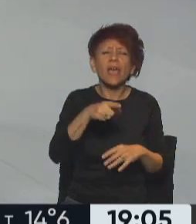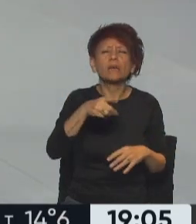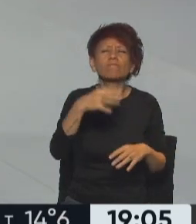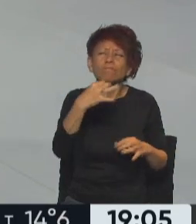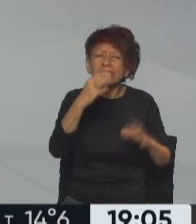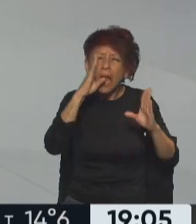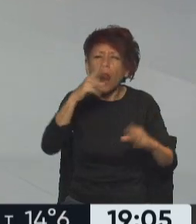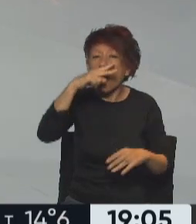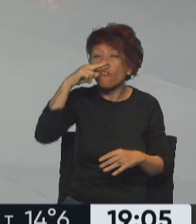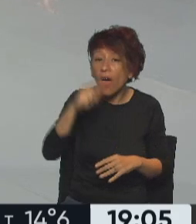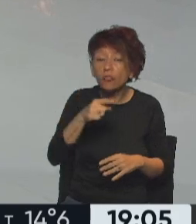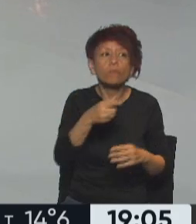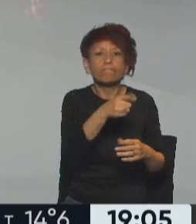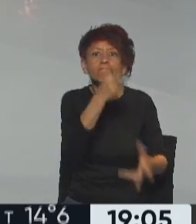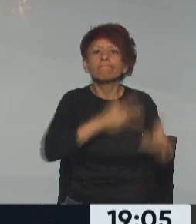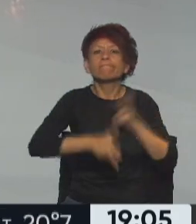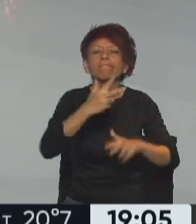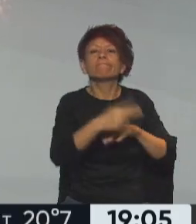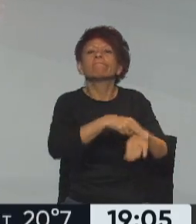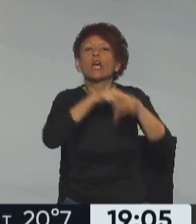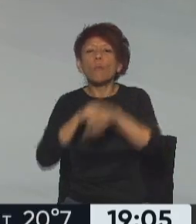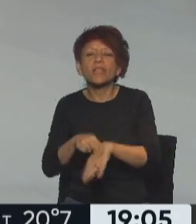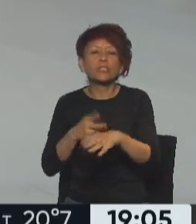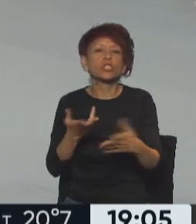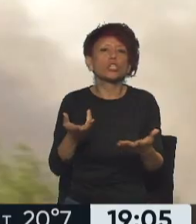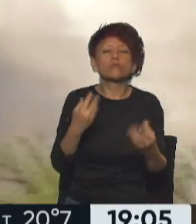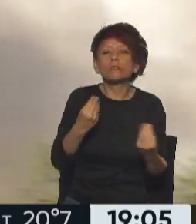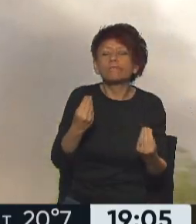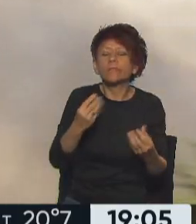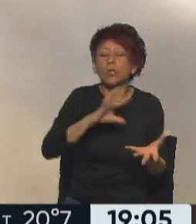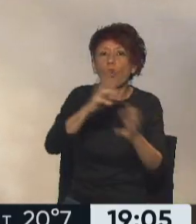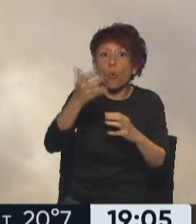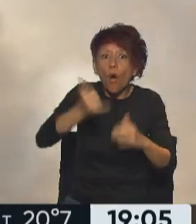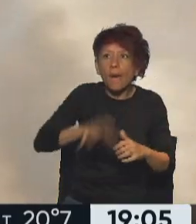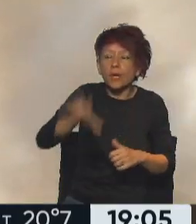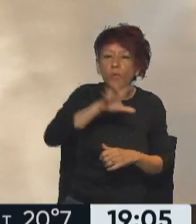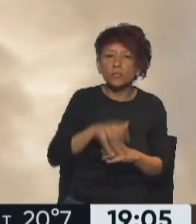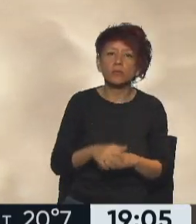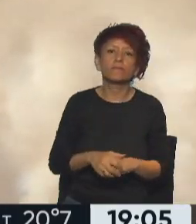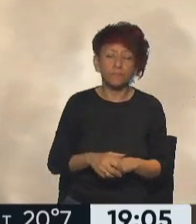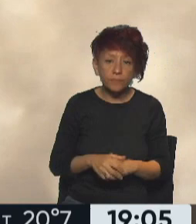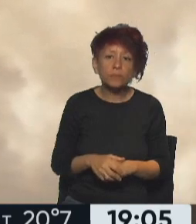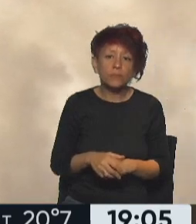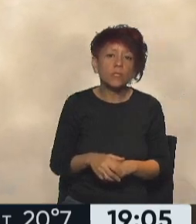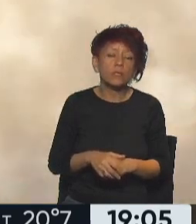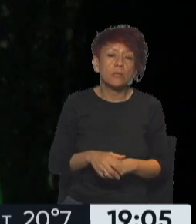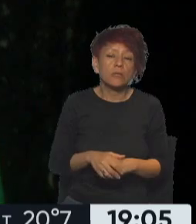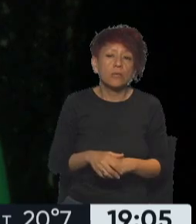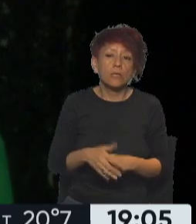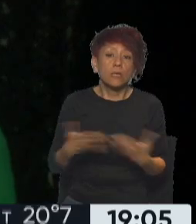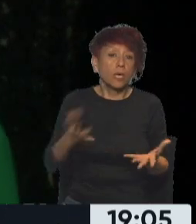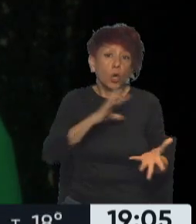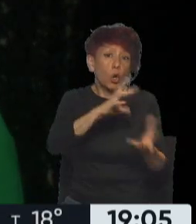cuidados a tomar ante el avance de este humo en diversas provincias. La mano del hombre está haciendo lo suyo y obviamente